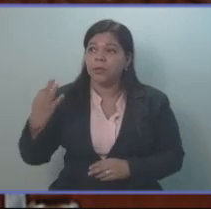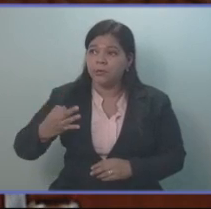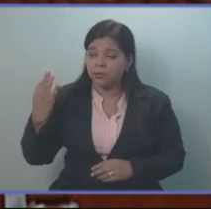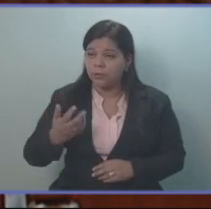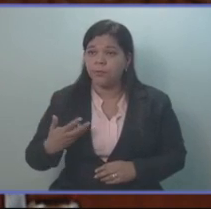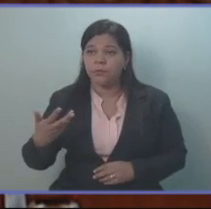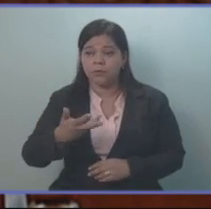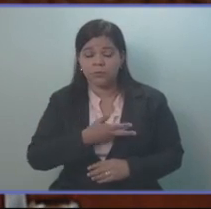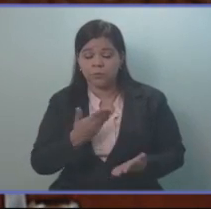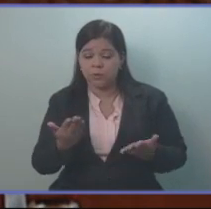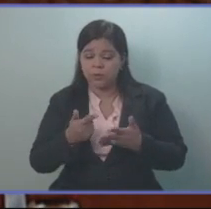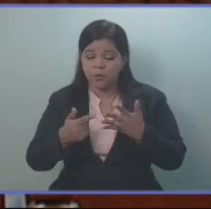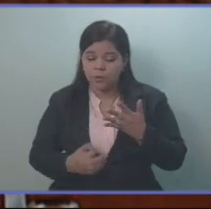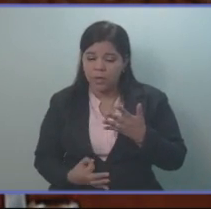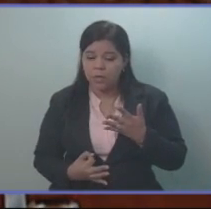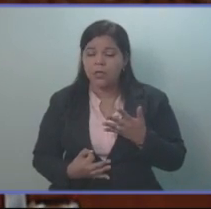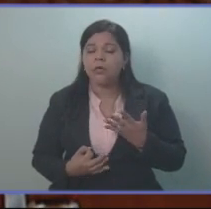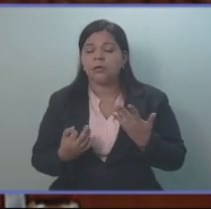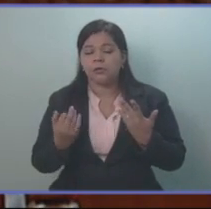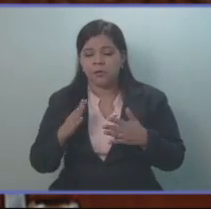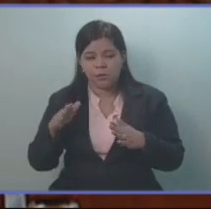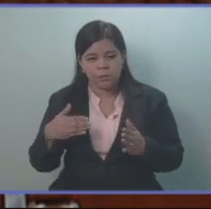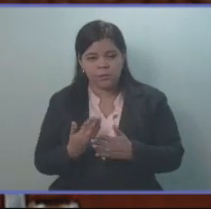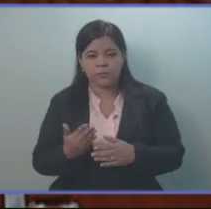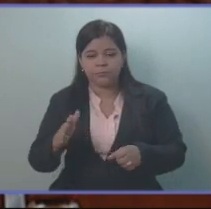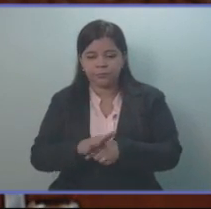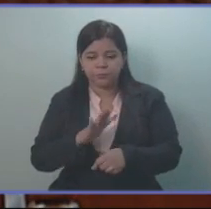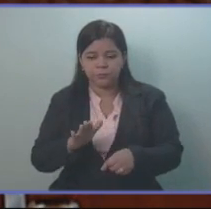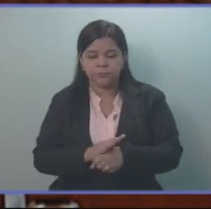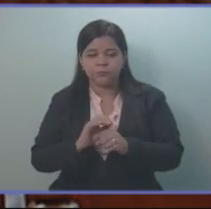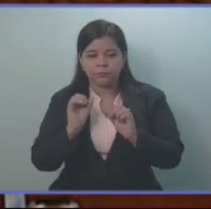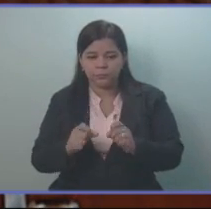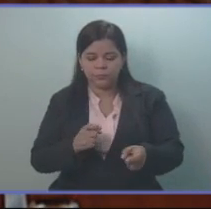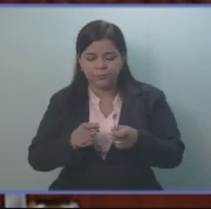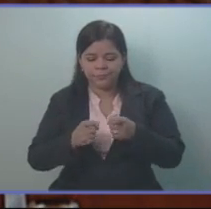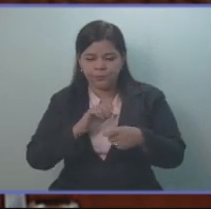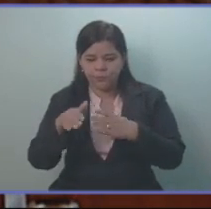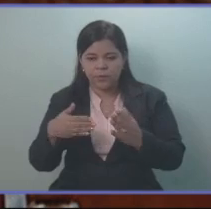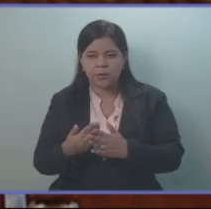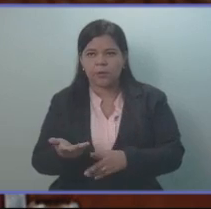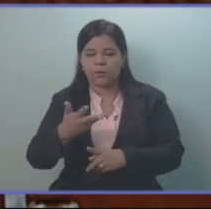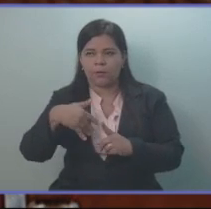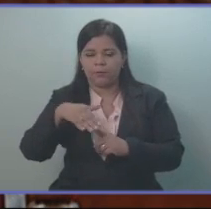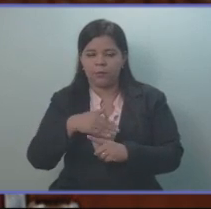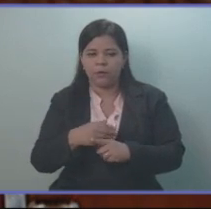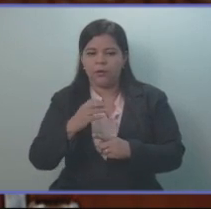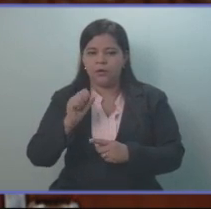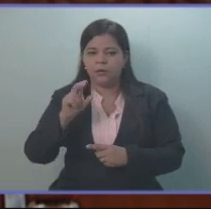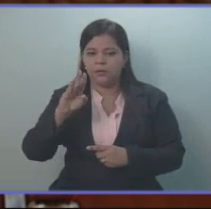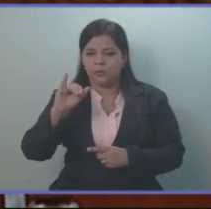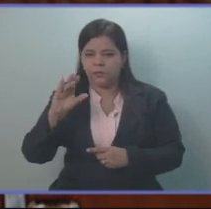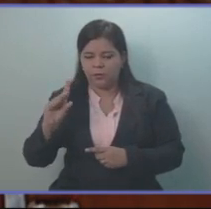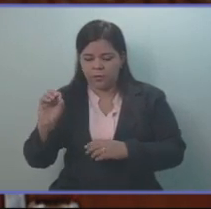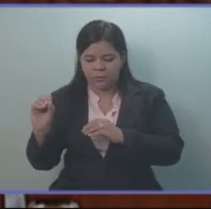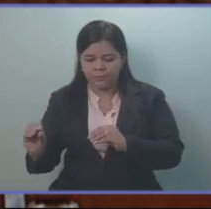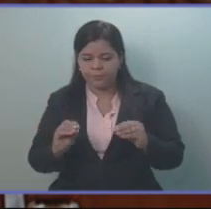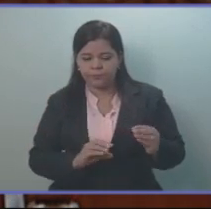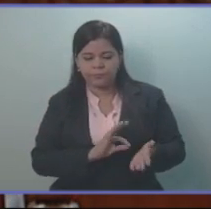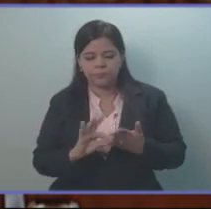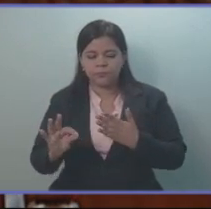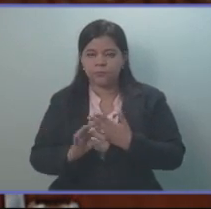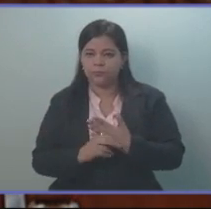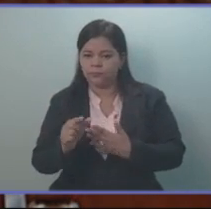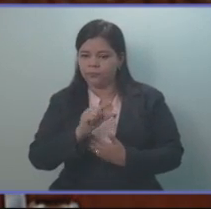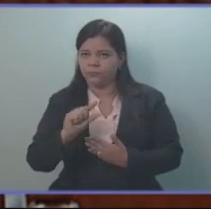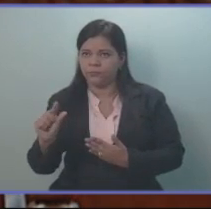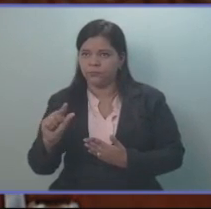que contenga todas las disposiciones necesarias para regular las condiciones del subsidio y financiamiento para la ejecución del proyecto